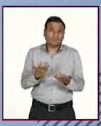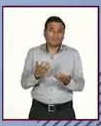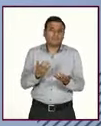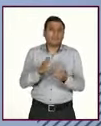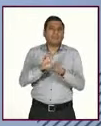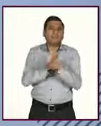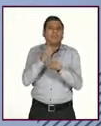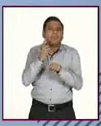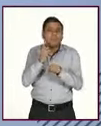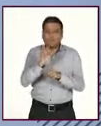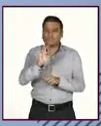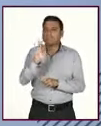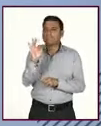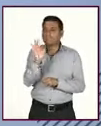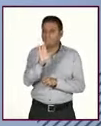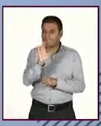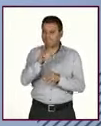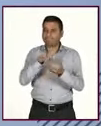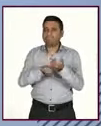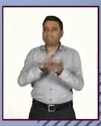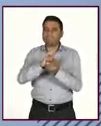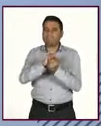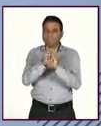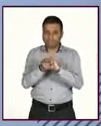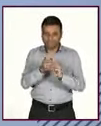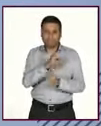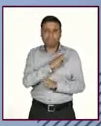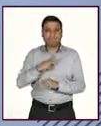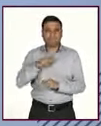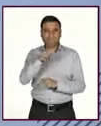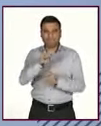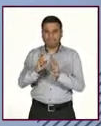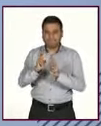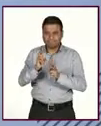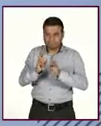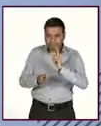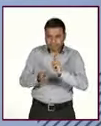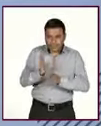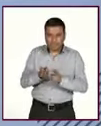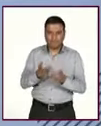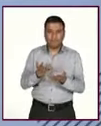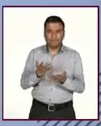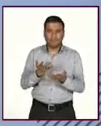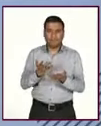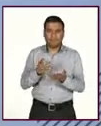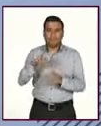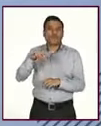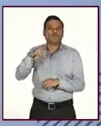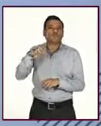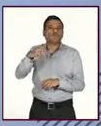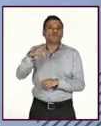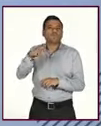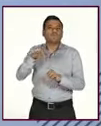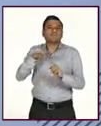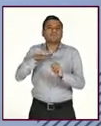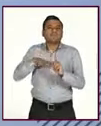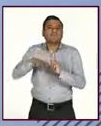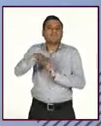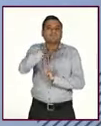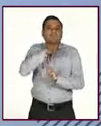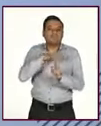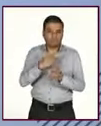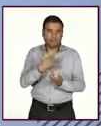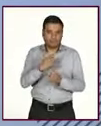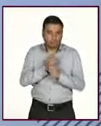depresión. Entonces tenemos que hablar de la depresión, tenemos que hablar que obviamente su contexto le